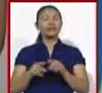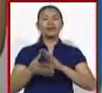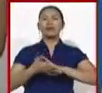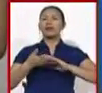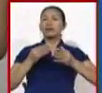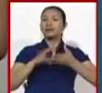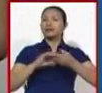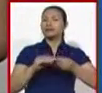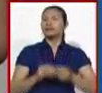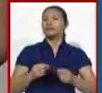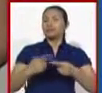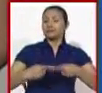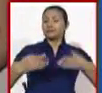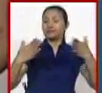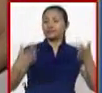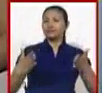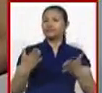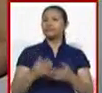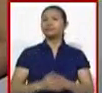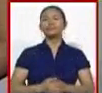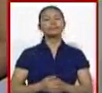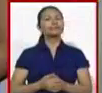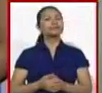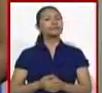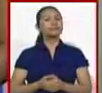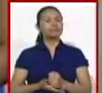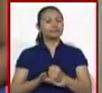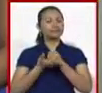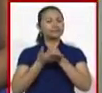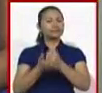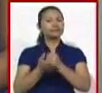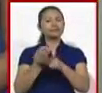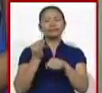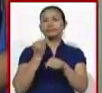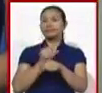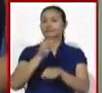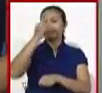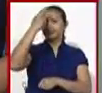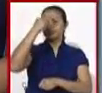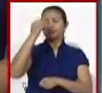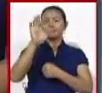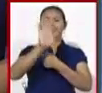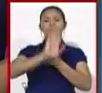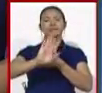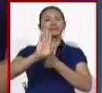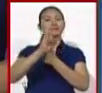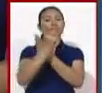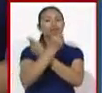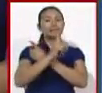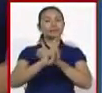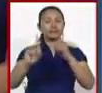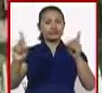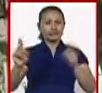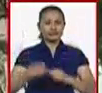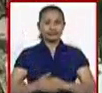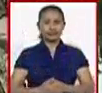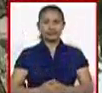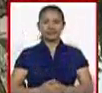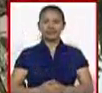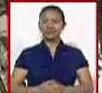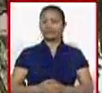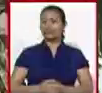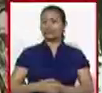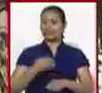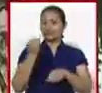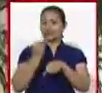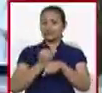le vamos a contar que los opositores están apoyando el pedido de la Iglesia Católica de proteger la democracia. Mientras